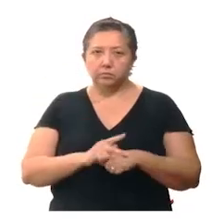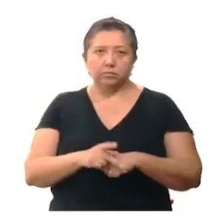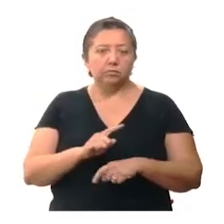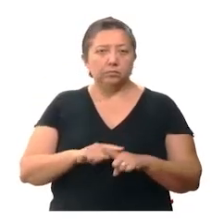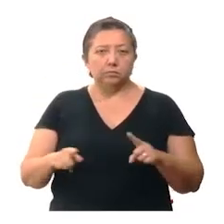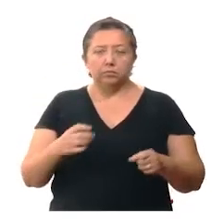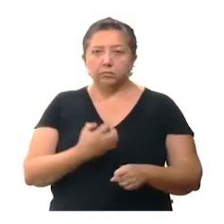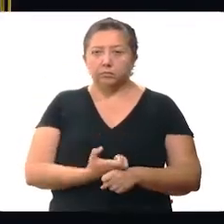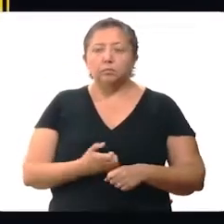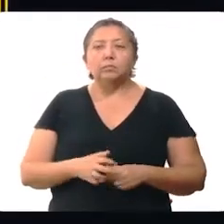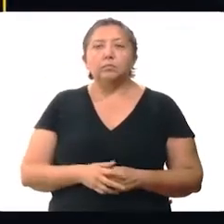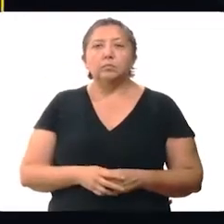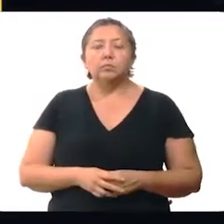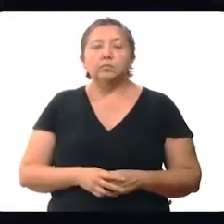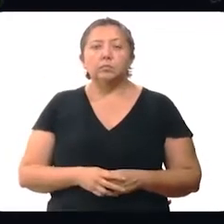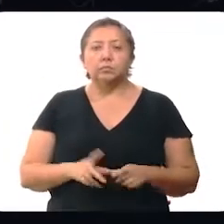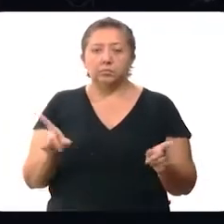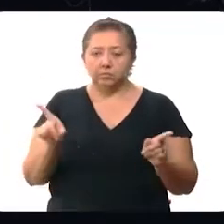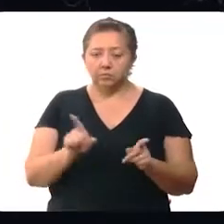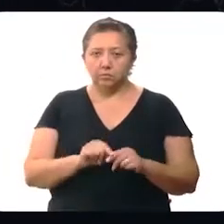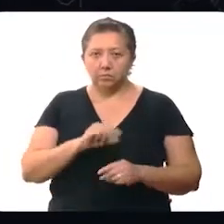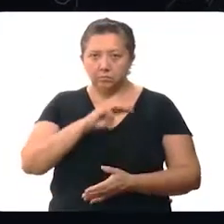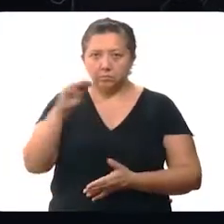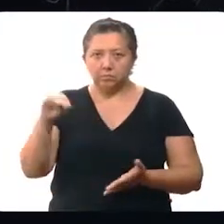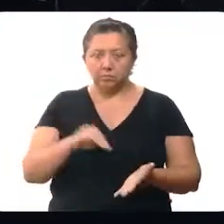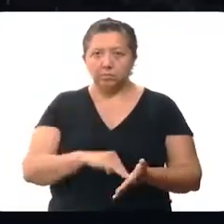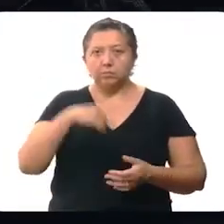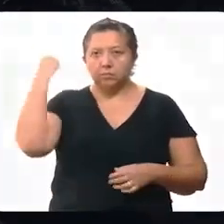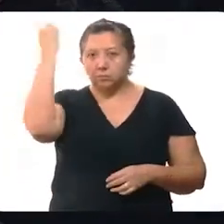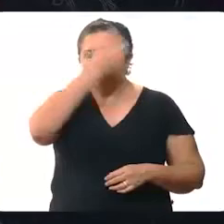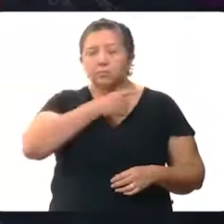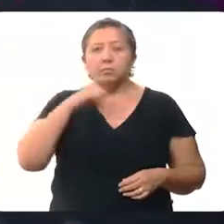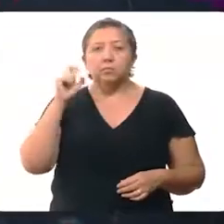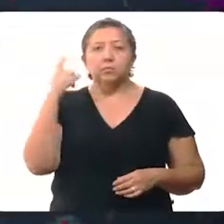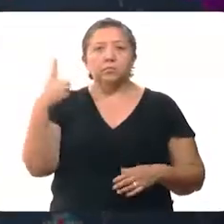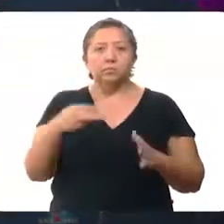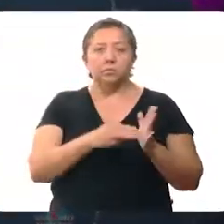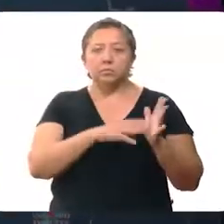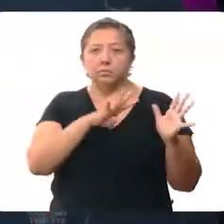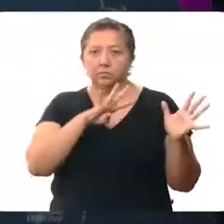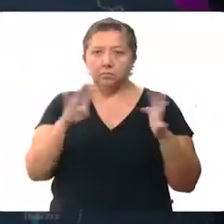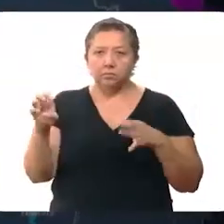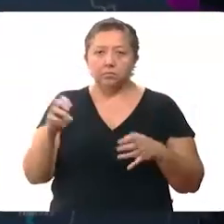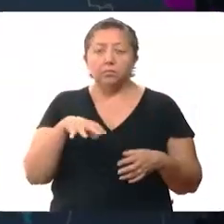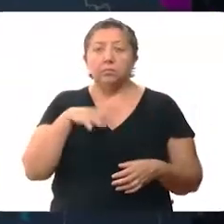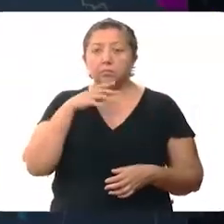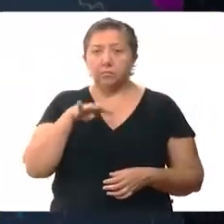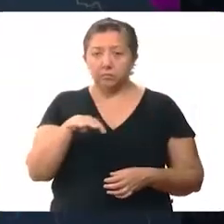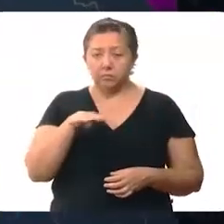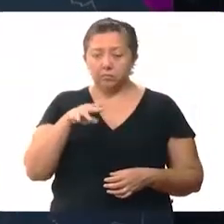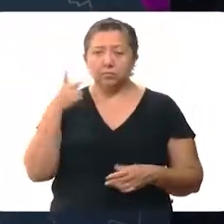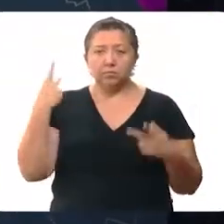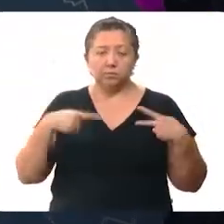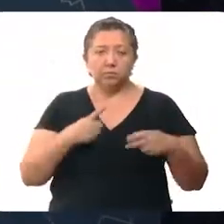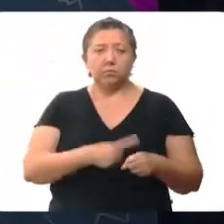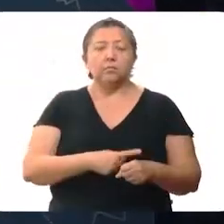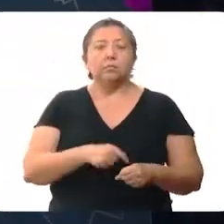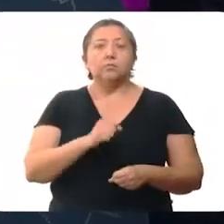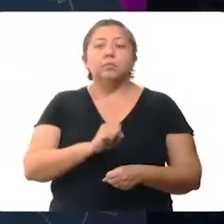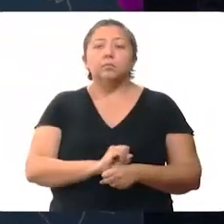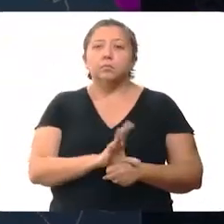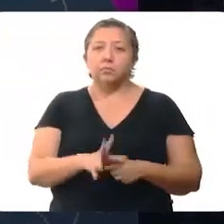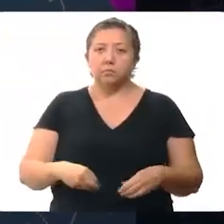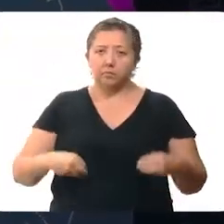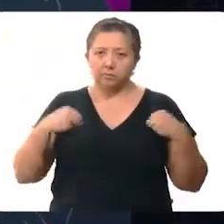u otro estado. Específicamente en Mérida se han diagnosticado 21.919 personas contagiadas de coronavirus,